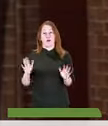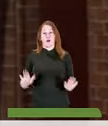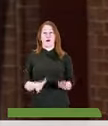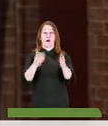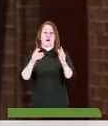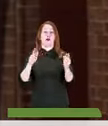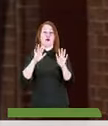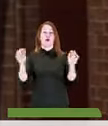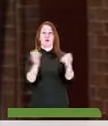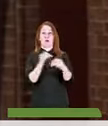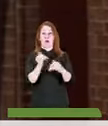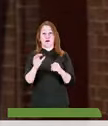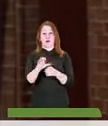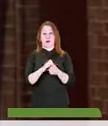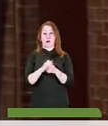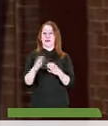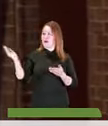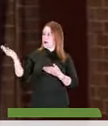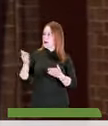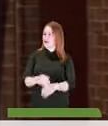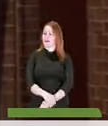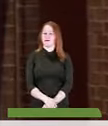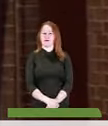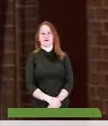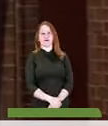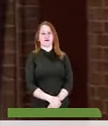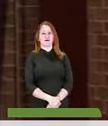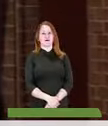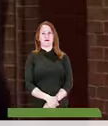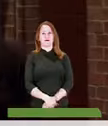malla vial de la ciudad. Bienvenido, Álvaro.